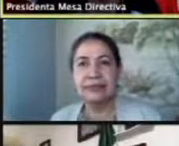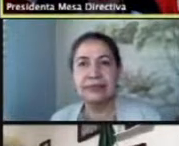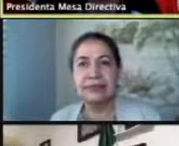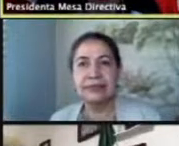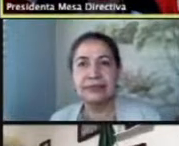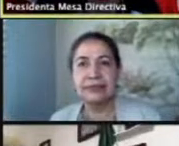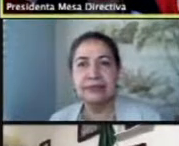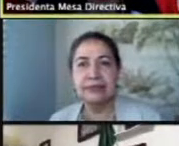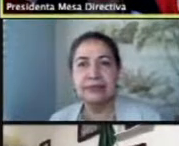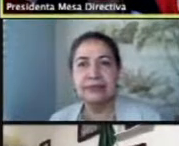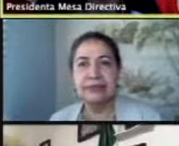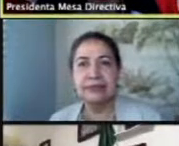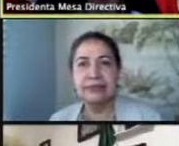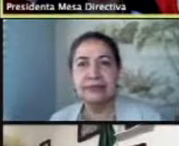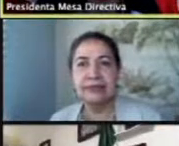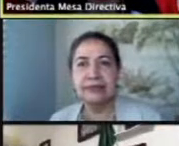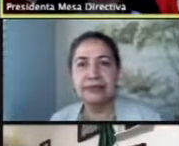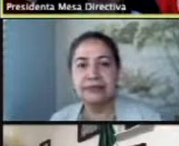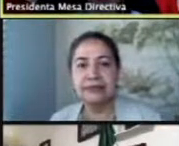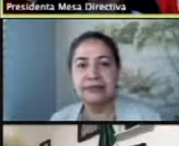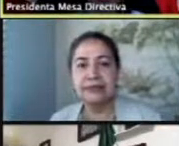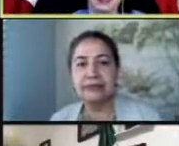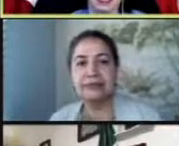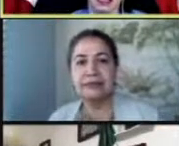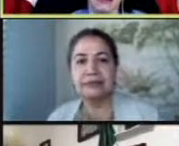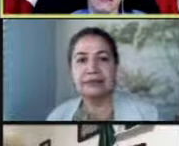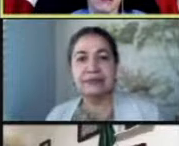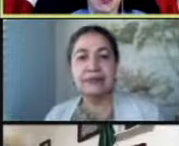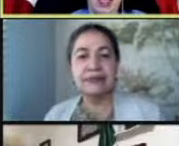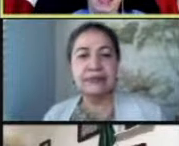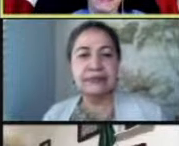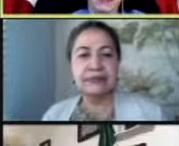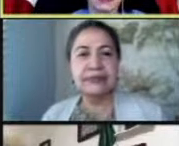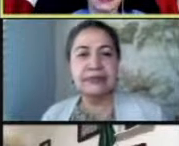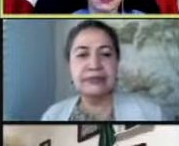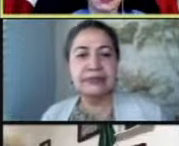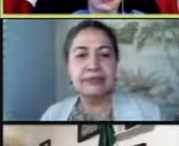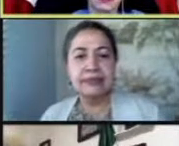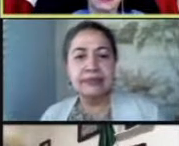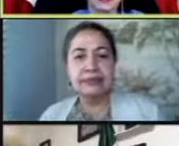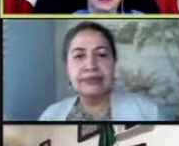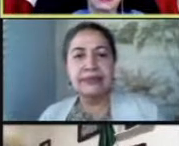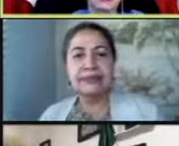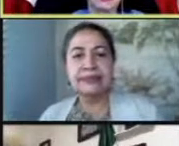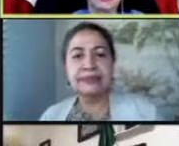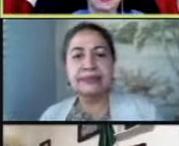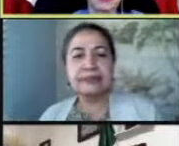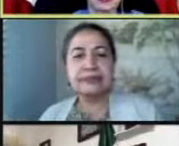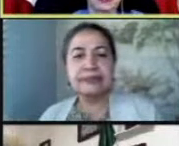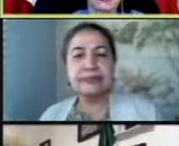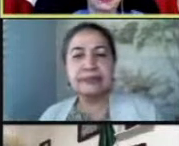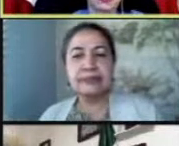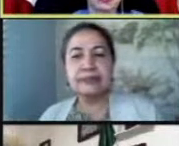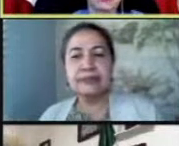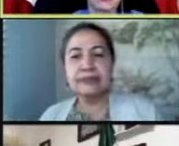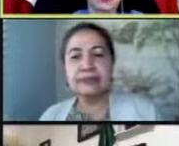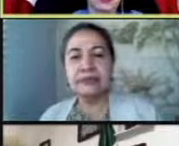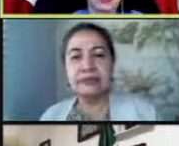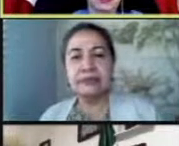medidas necesarias a fin de garantizar de forma eficaz la seguridad de las para las personas